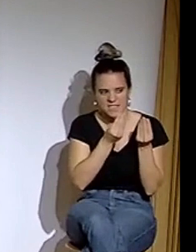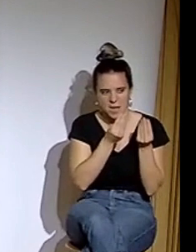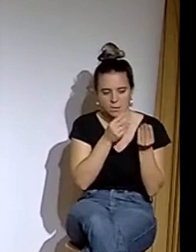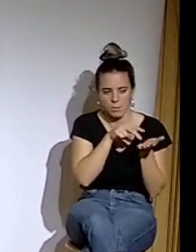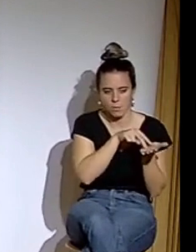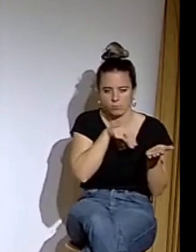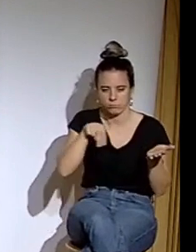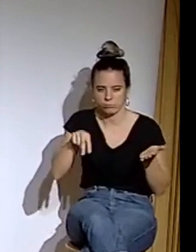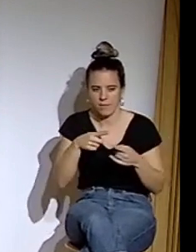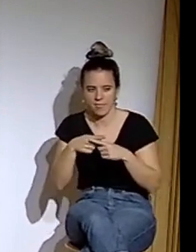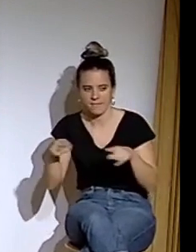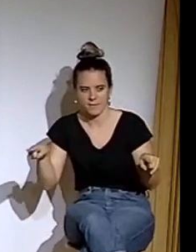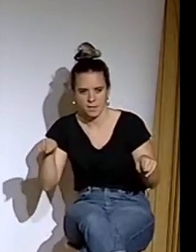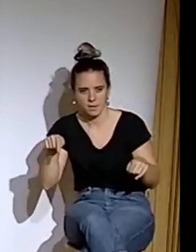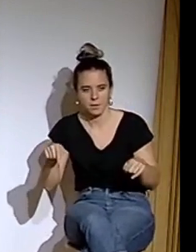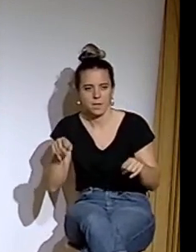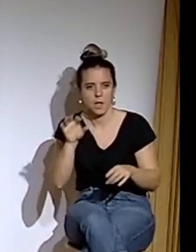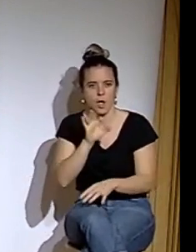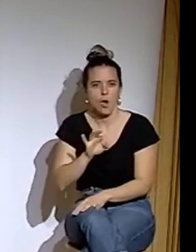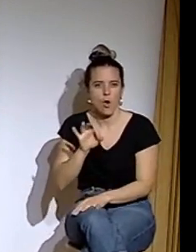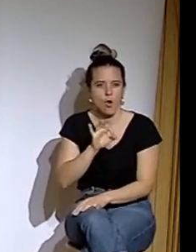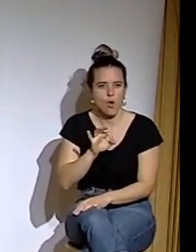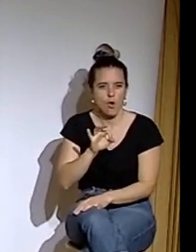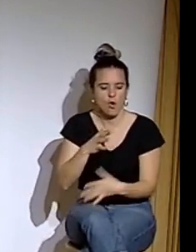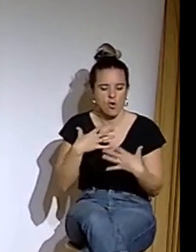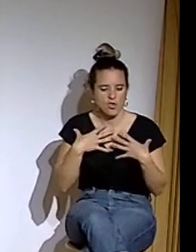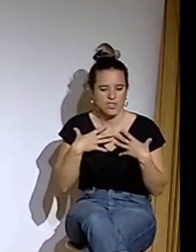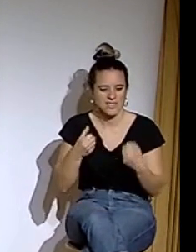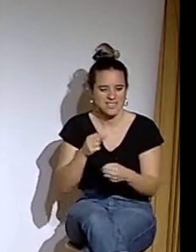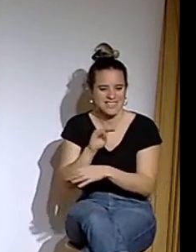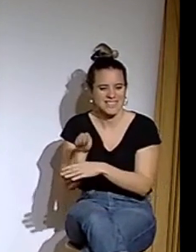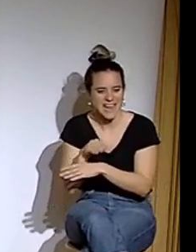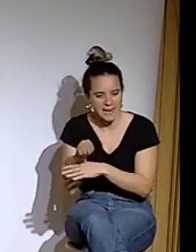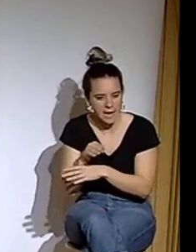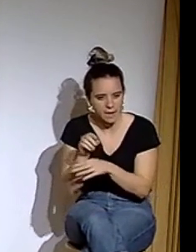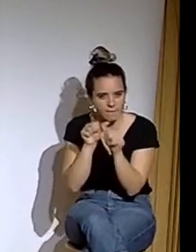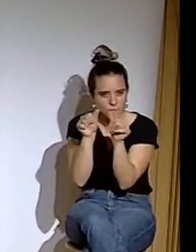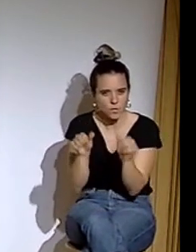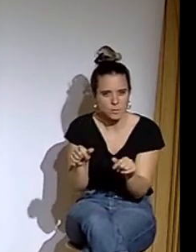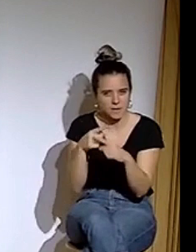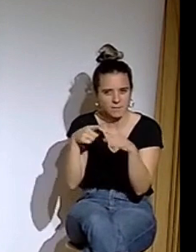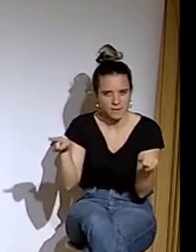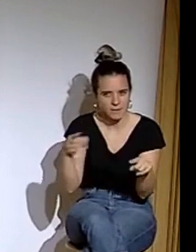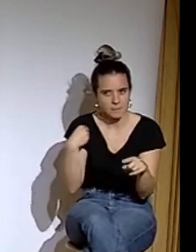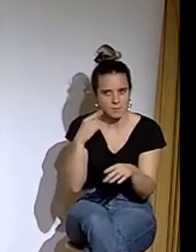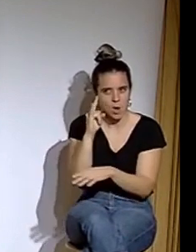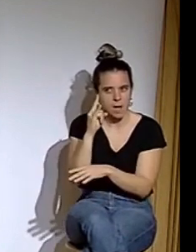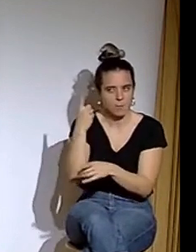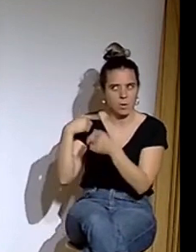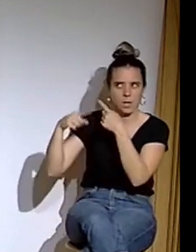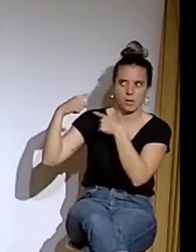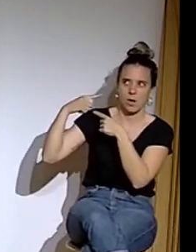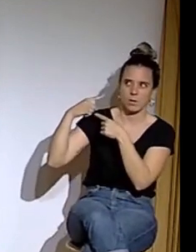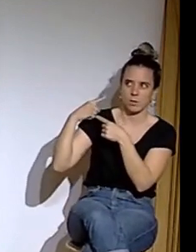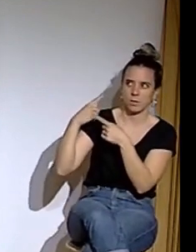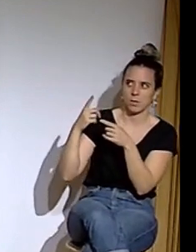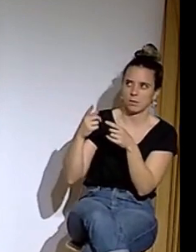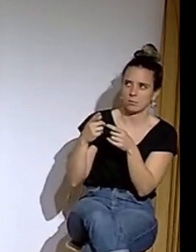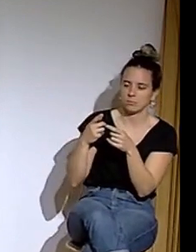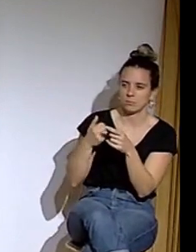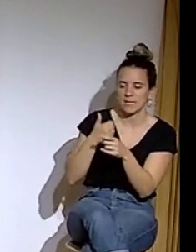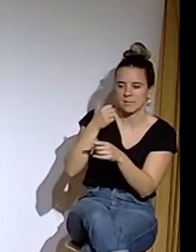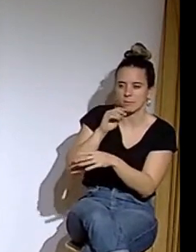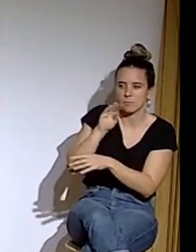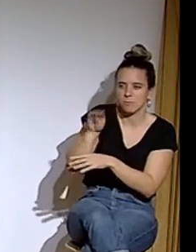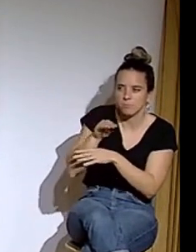incursionando en otras maneras de sanar y sanar ese árbol genealógico es como lo que trae también un poco la